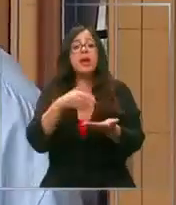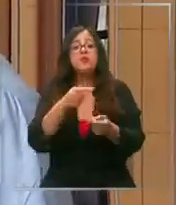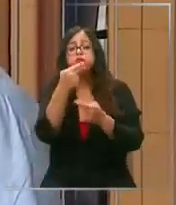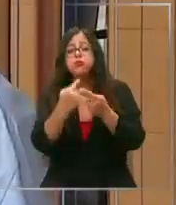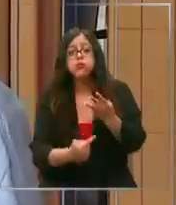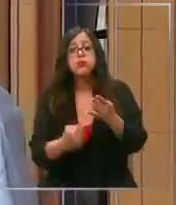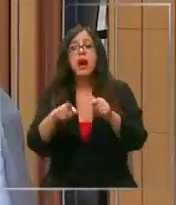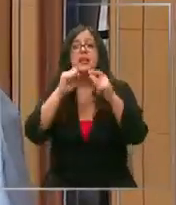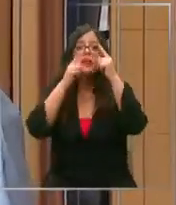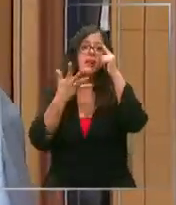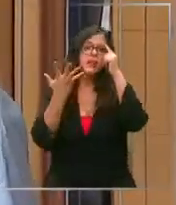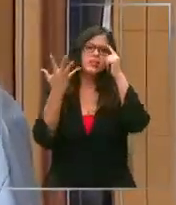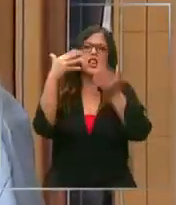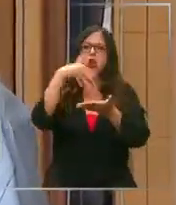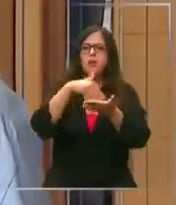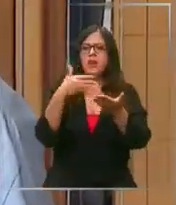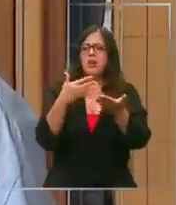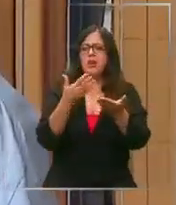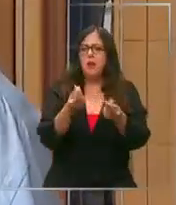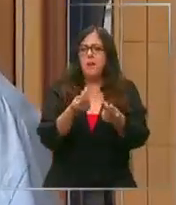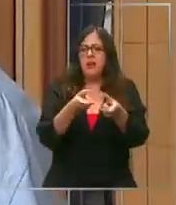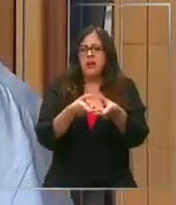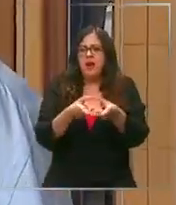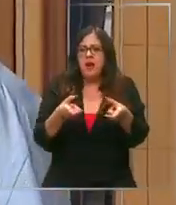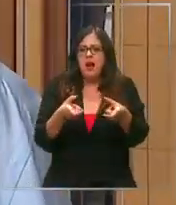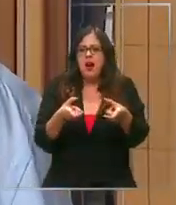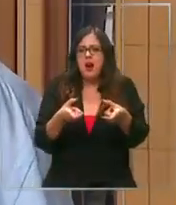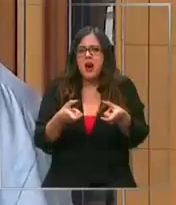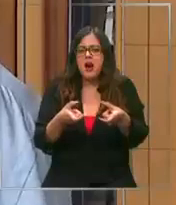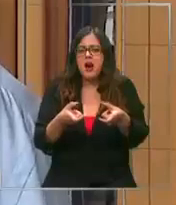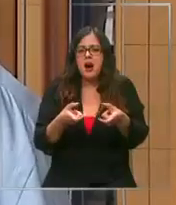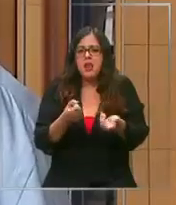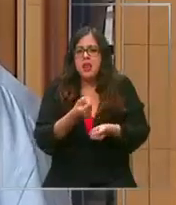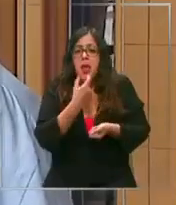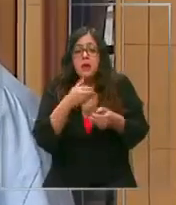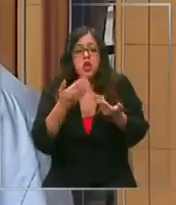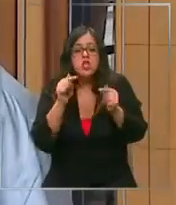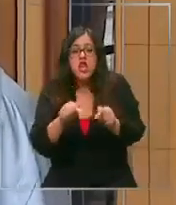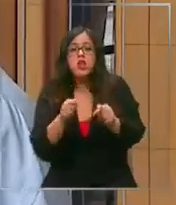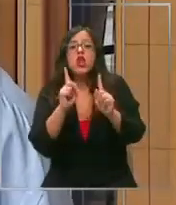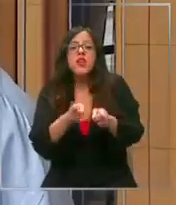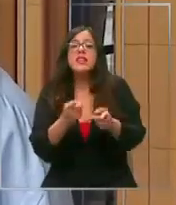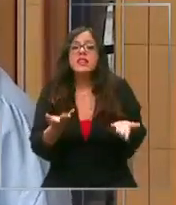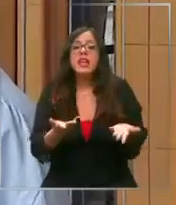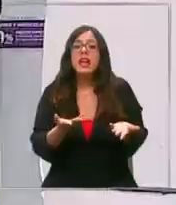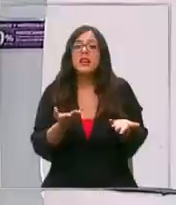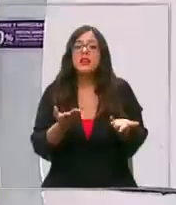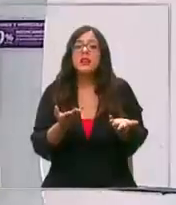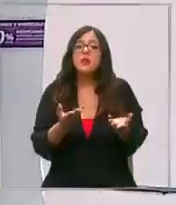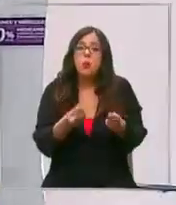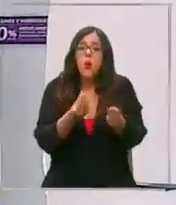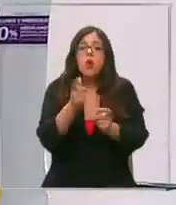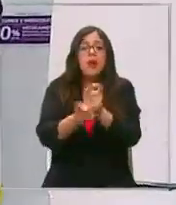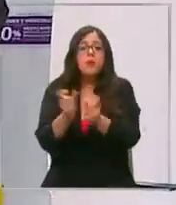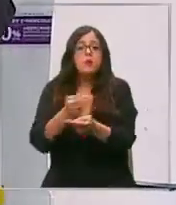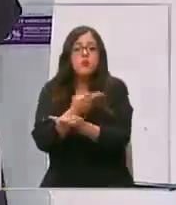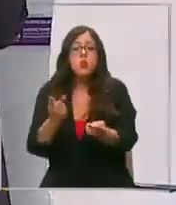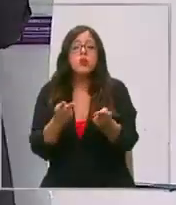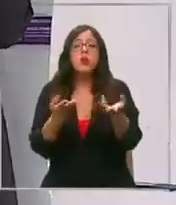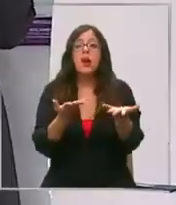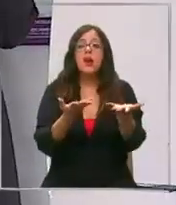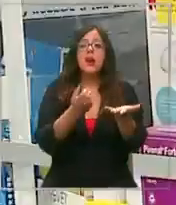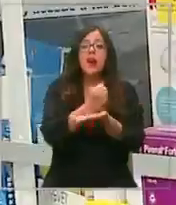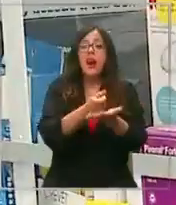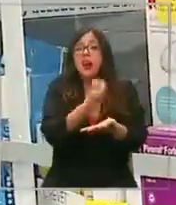55, estamos hablando de 5.000 pesos en la caja. ¿Te fijas? Entonces, yo creo que estas cosas debieran ser útiles para el público. El grupo de remedios que